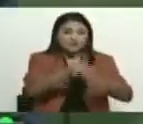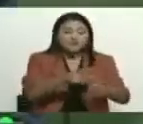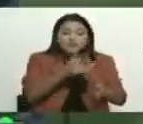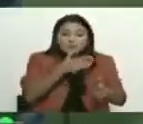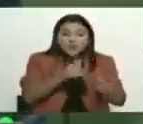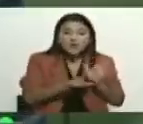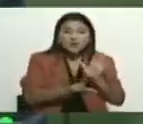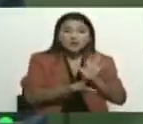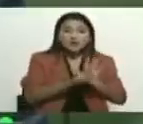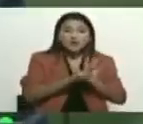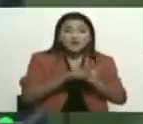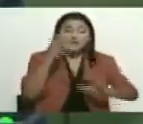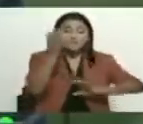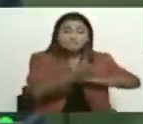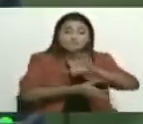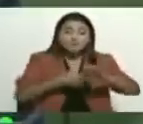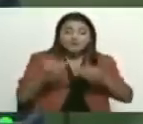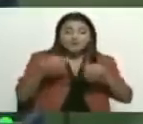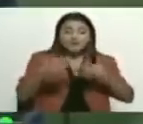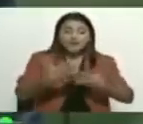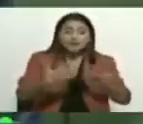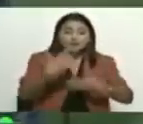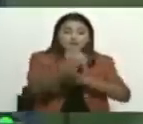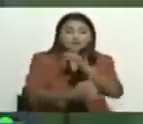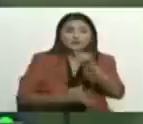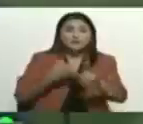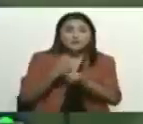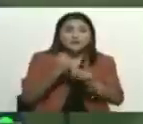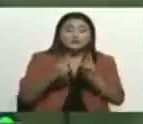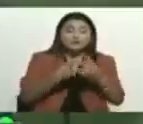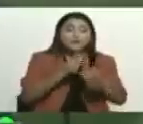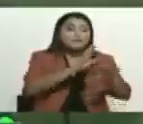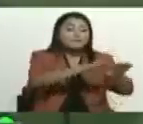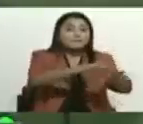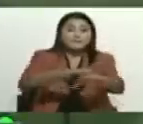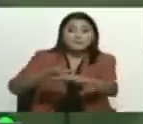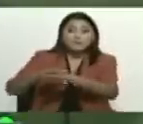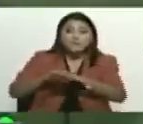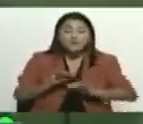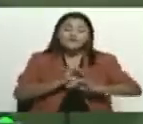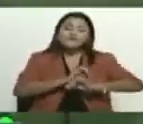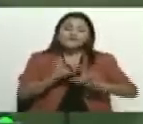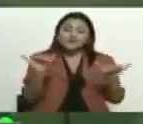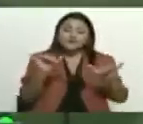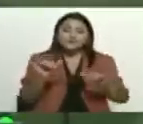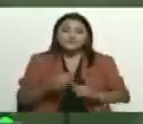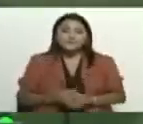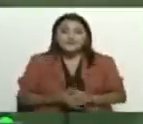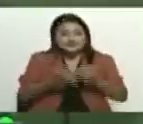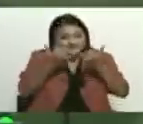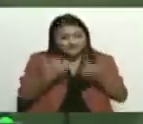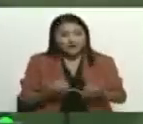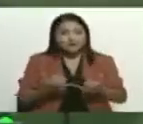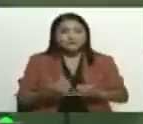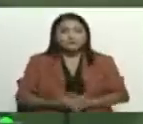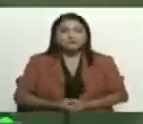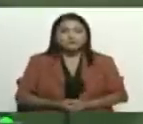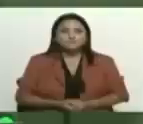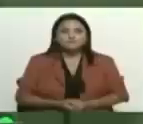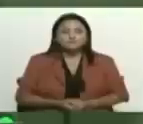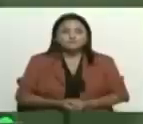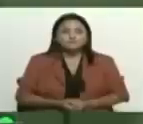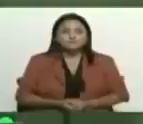creado una crisis en el sistema de relaciones internacionales, por lo que exigimos su levantamiento total, inmediato e